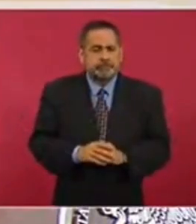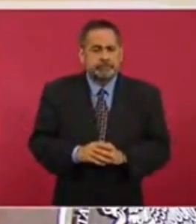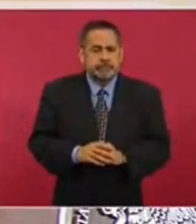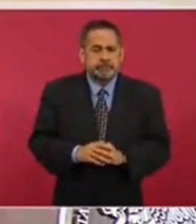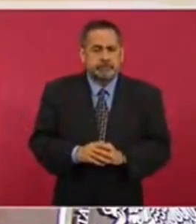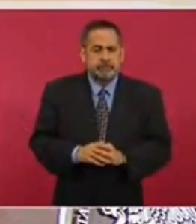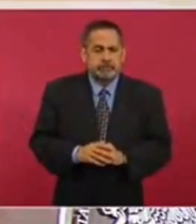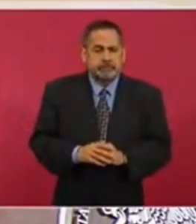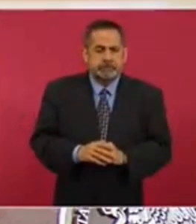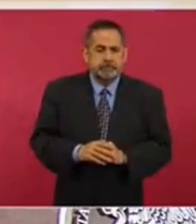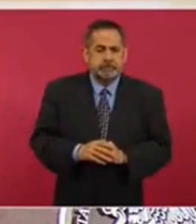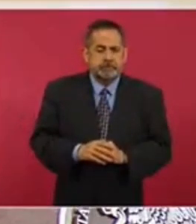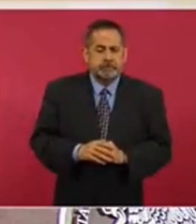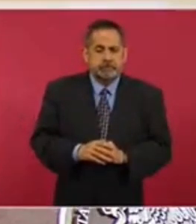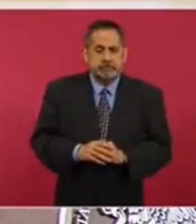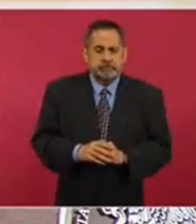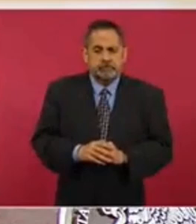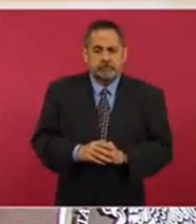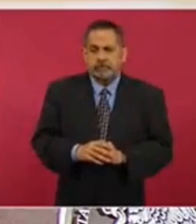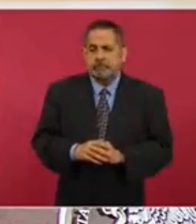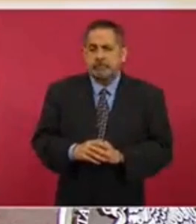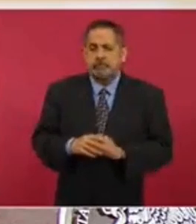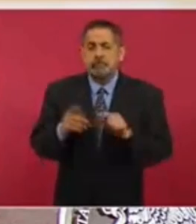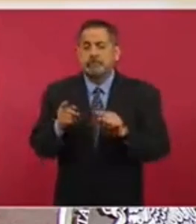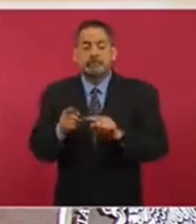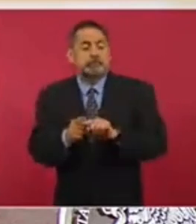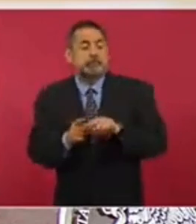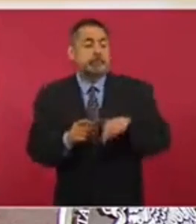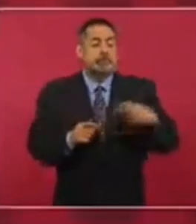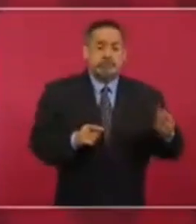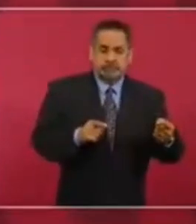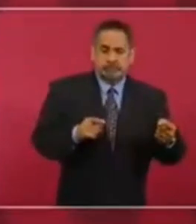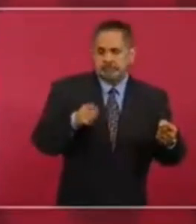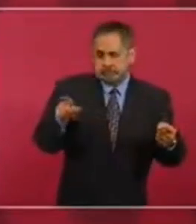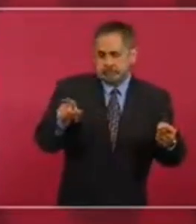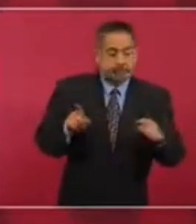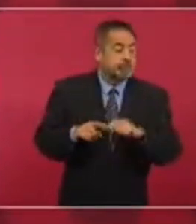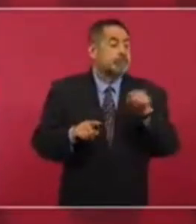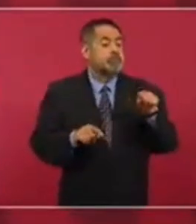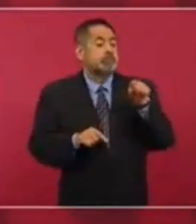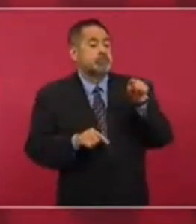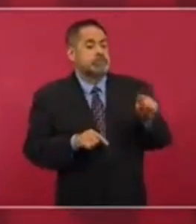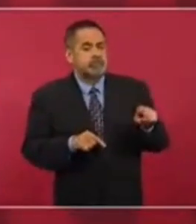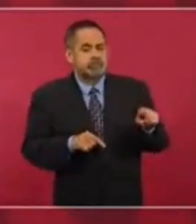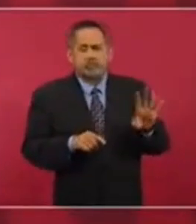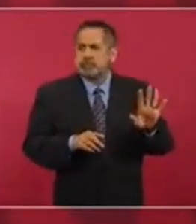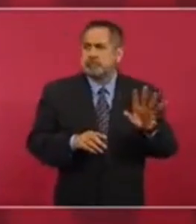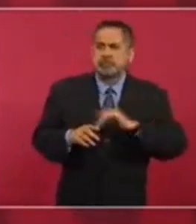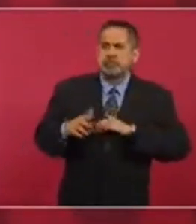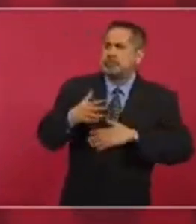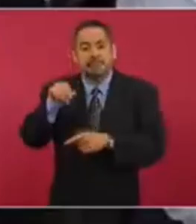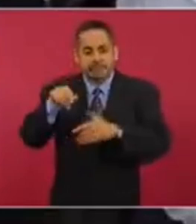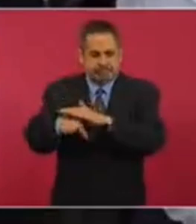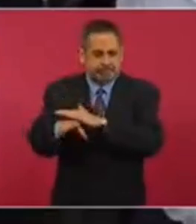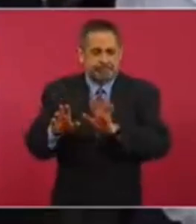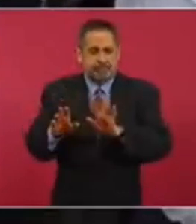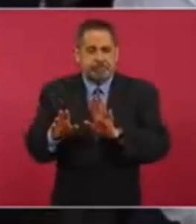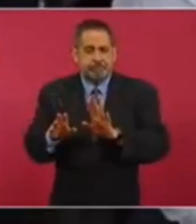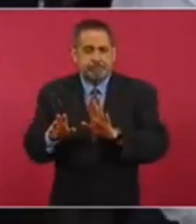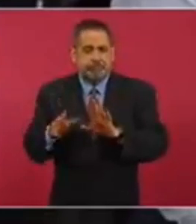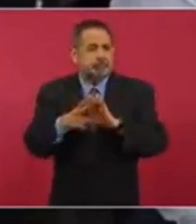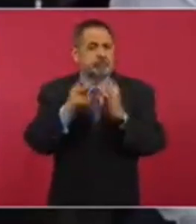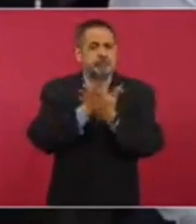de su hermano, ya que la defensa de la acusada, Alejandra Cuevas, sigue sin conocer el mismo. Debido a